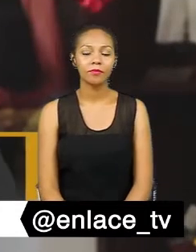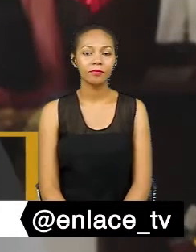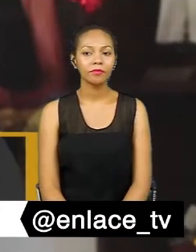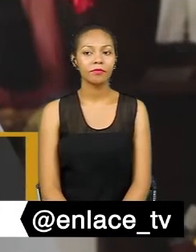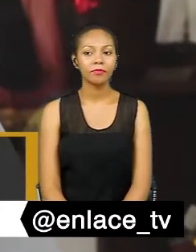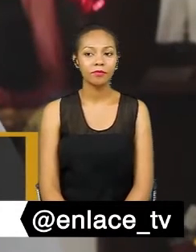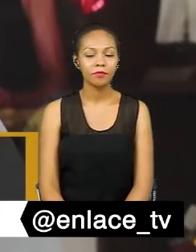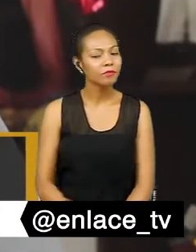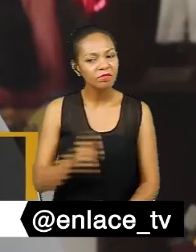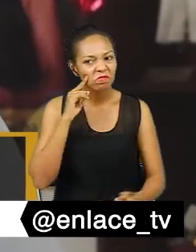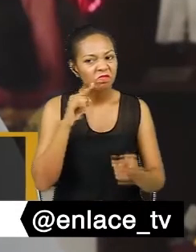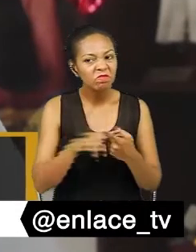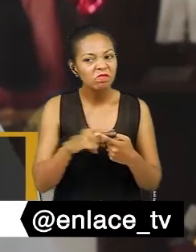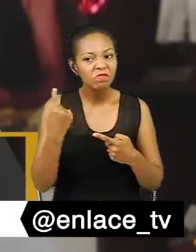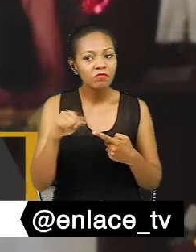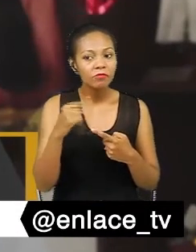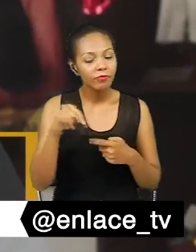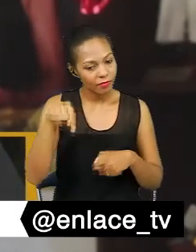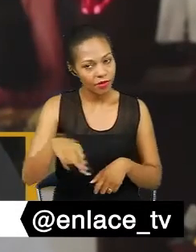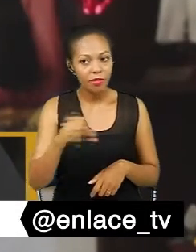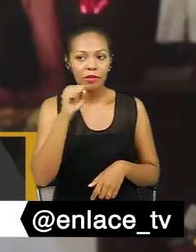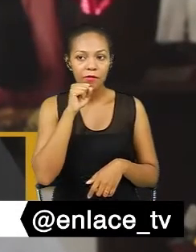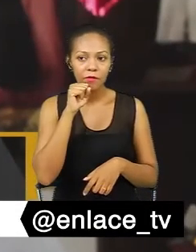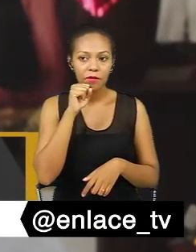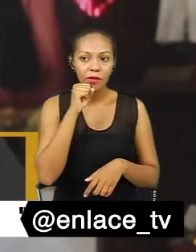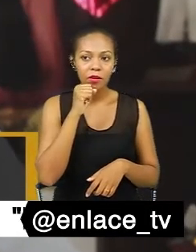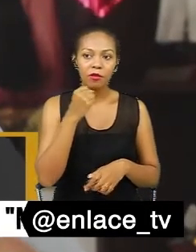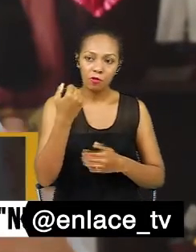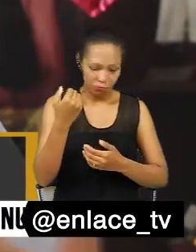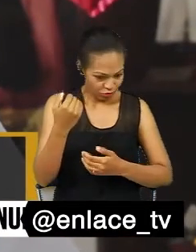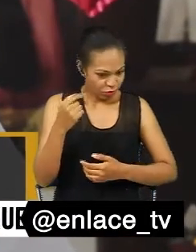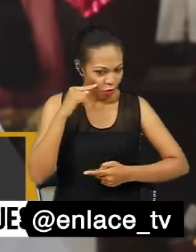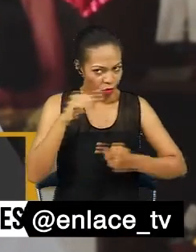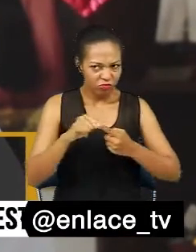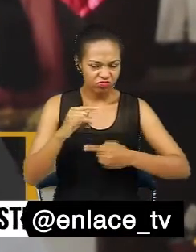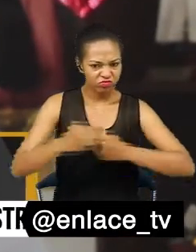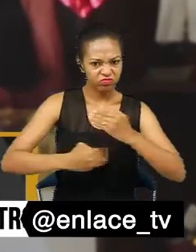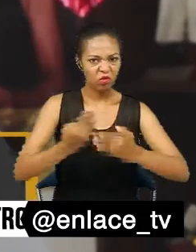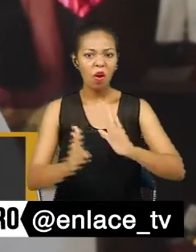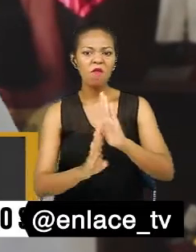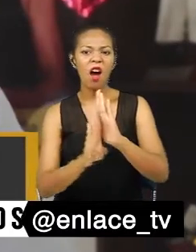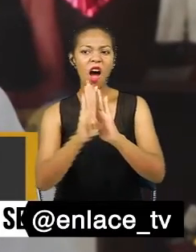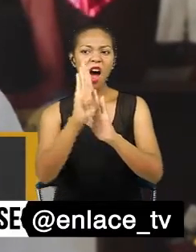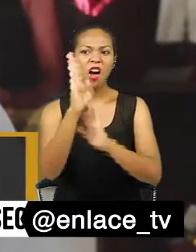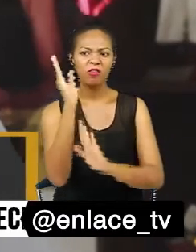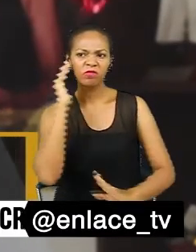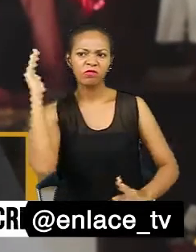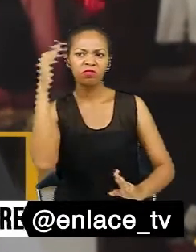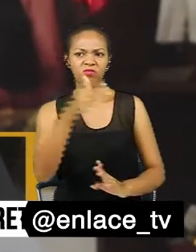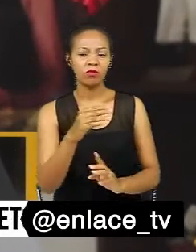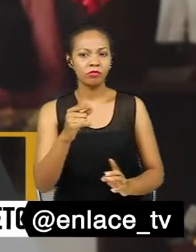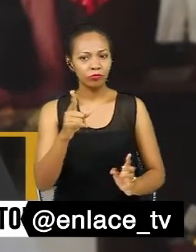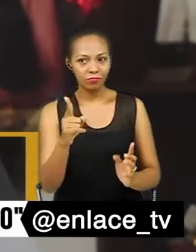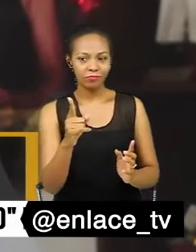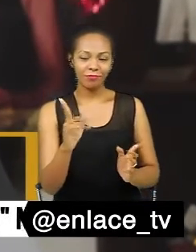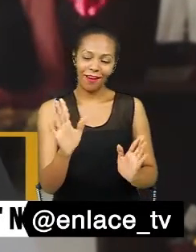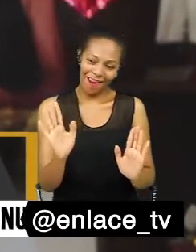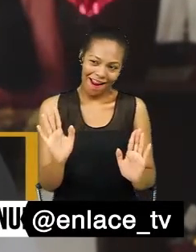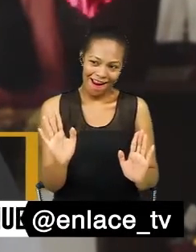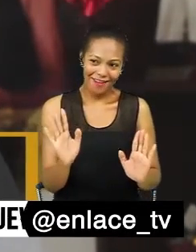La idea es que en Barranca Bermeja, en esa evolución hacia un escenario futuro, un escenario siglo XXI, vamos a decir,